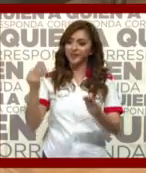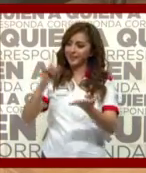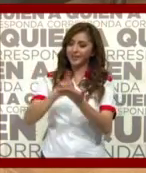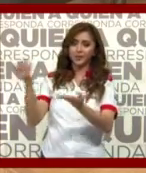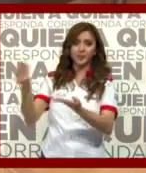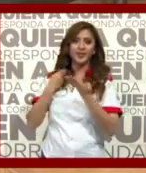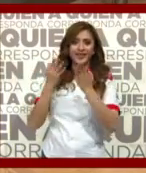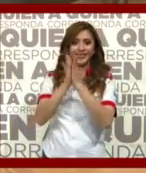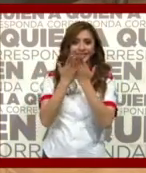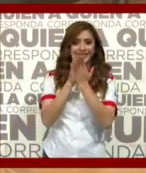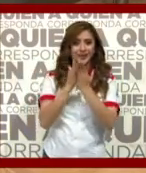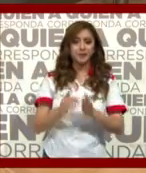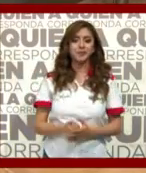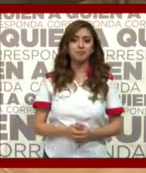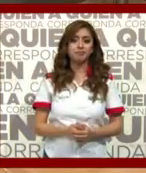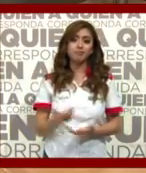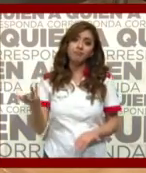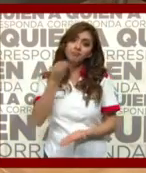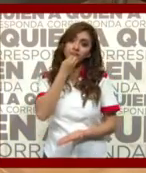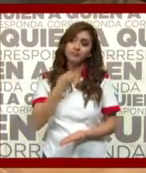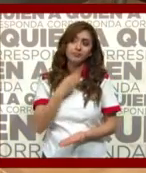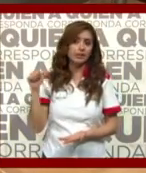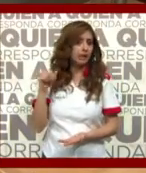hay un libro